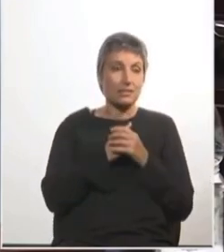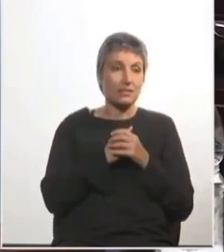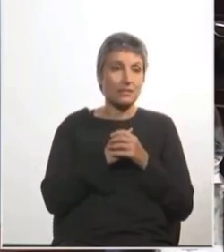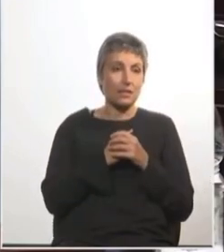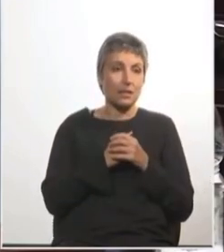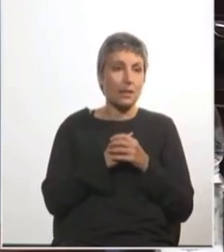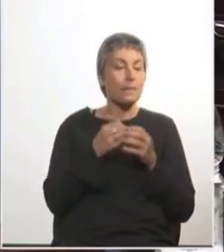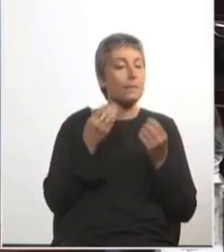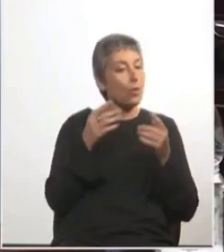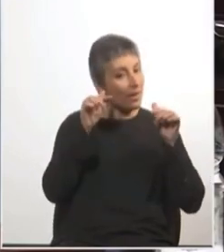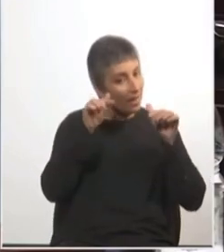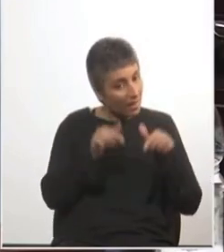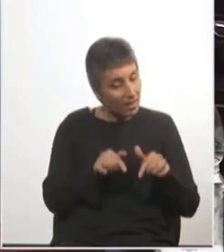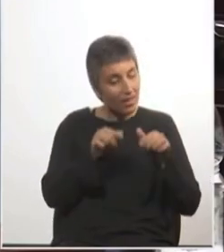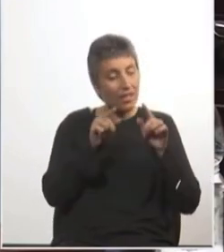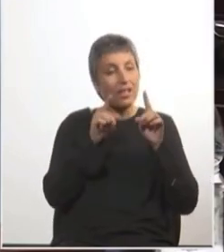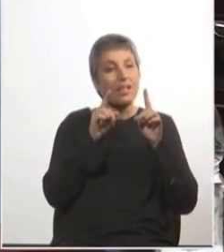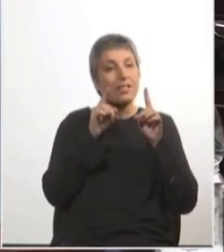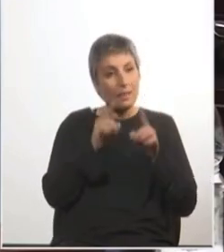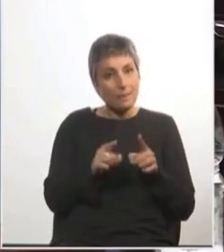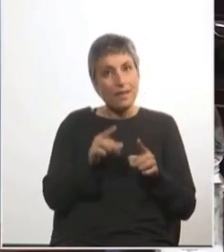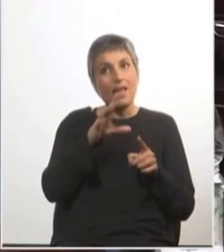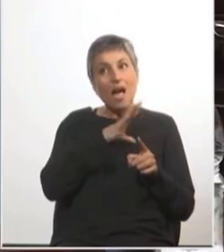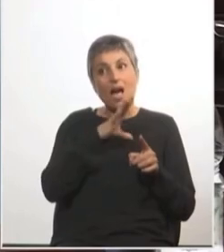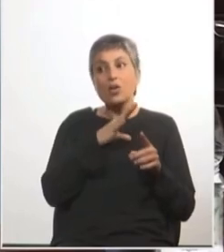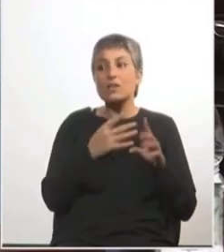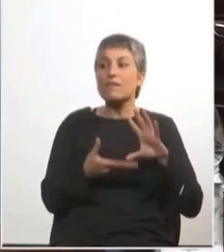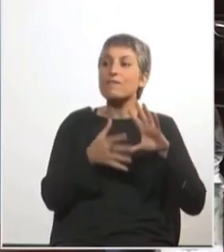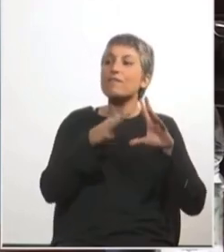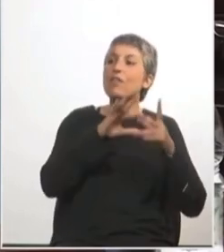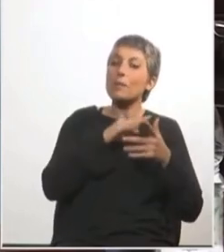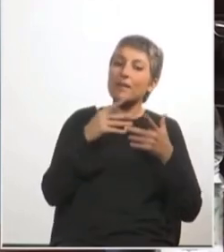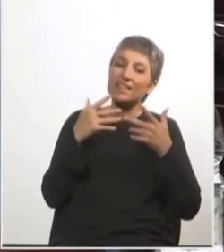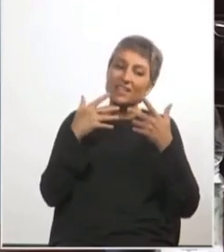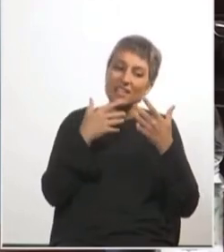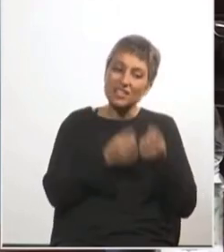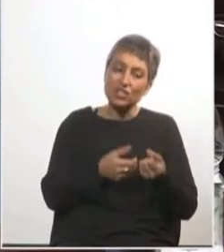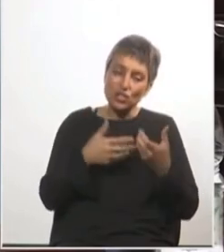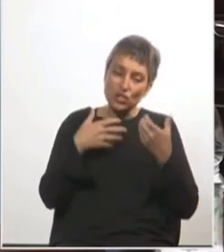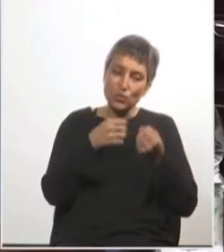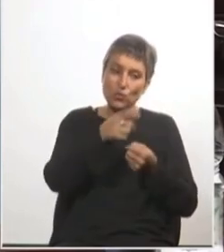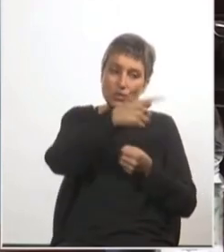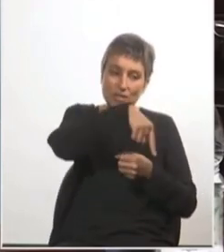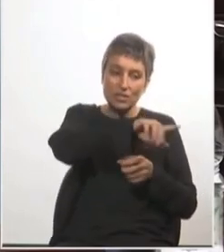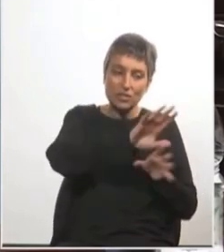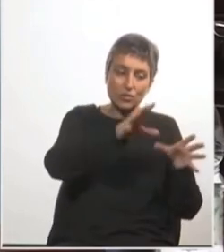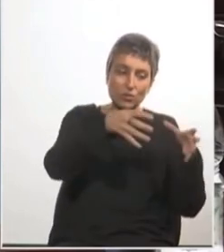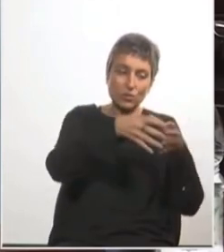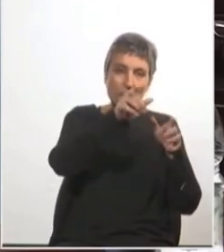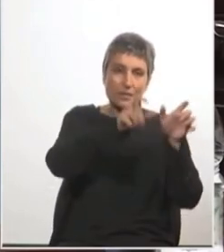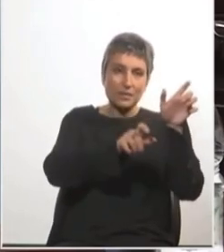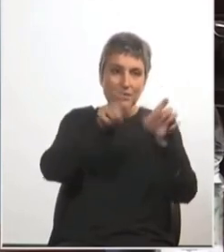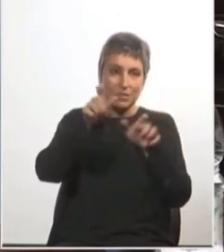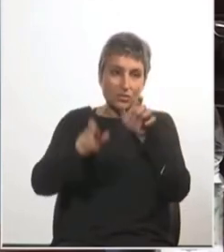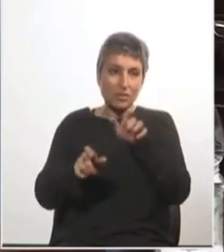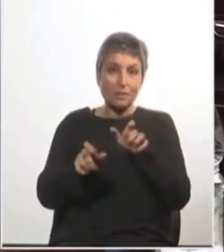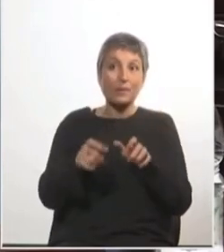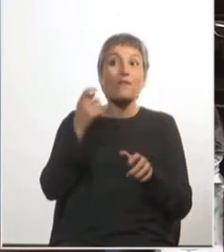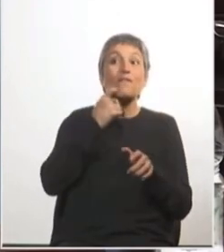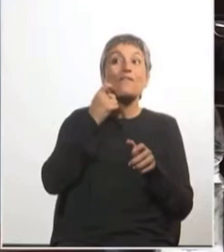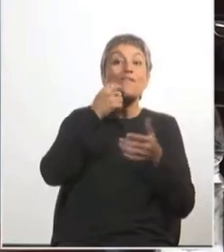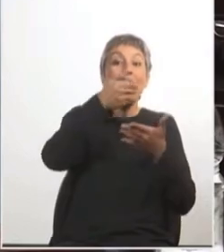Porque ahí también van a aparecer otros mecanismos de ayuda a esa población. Y eso no